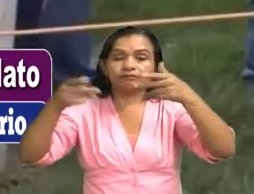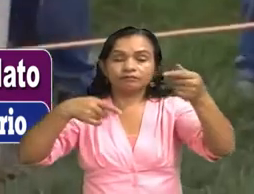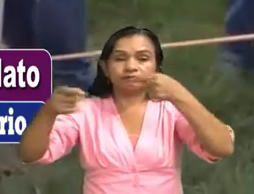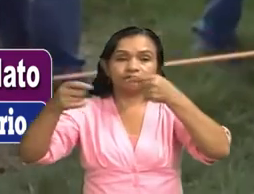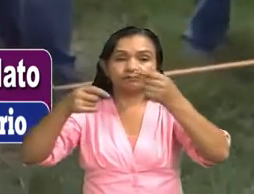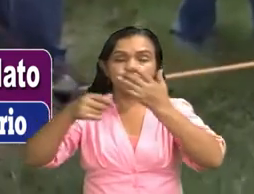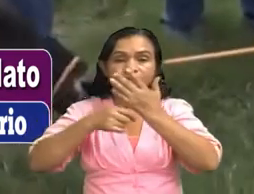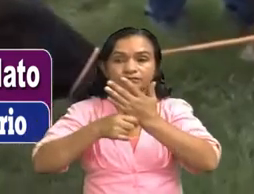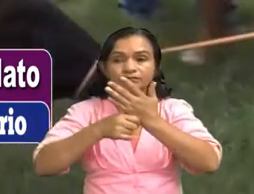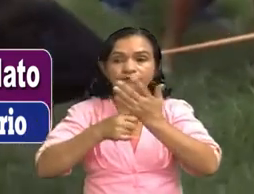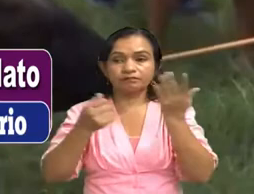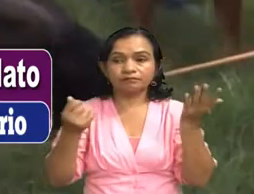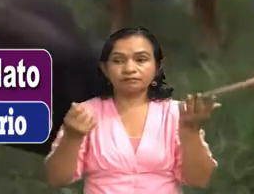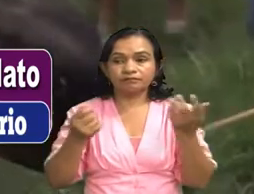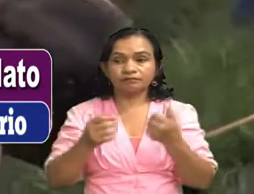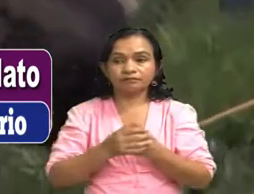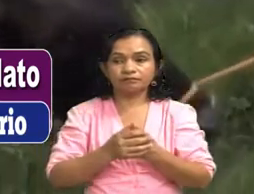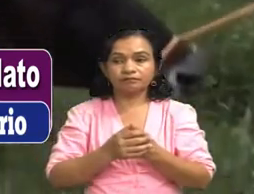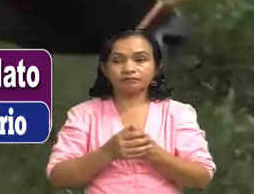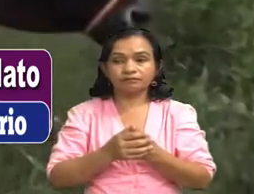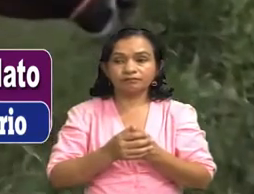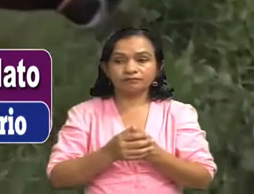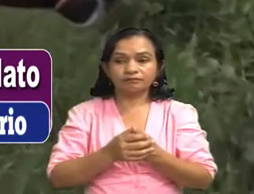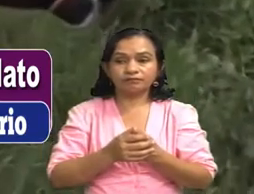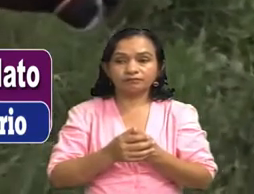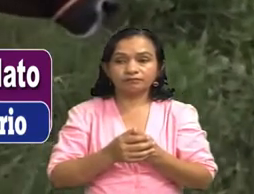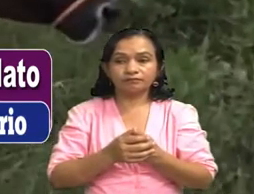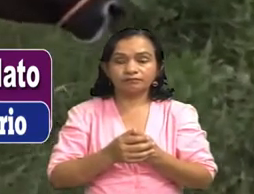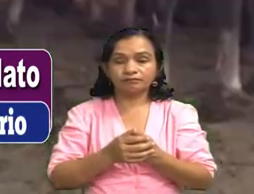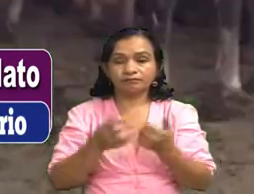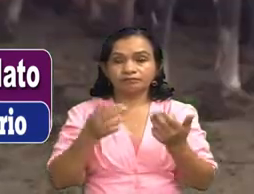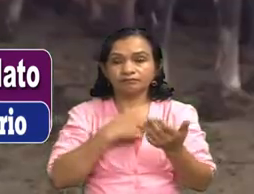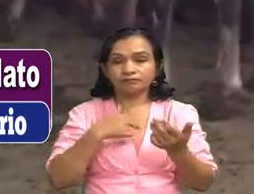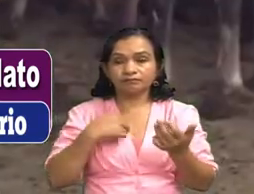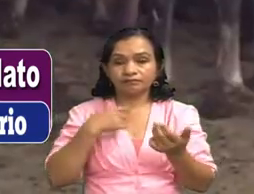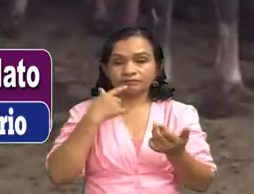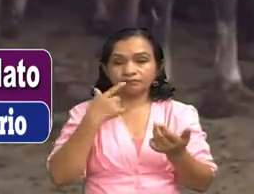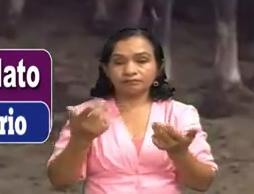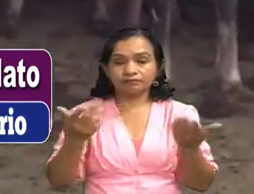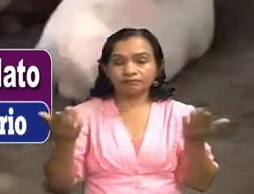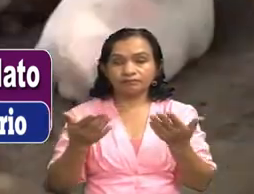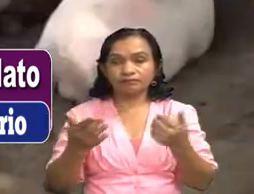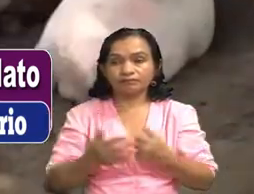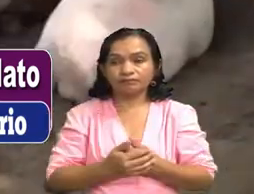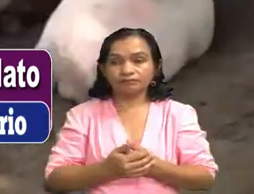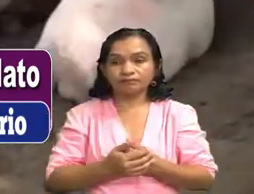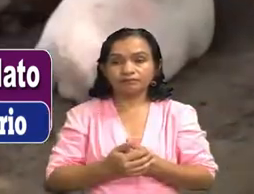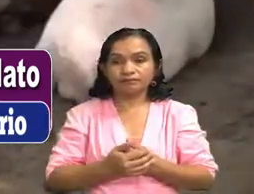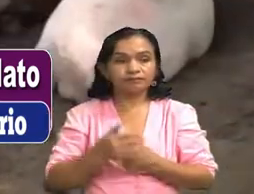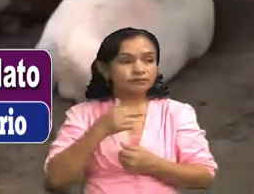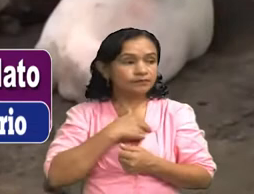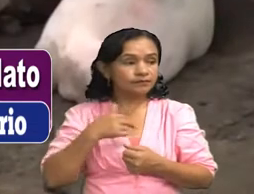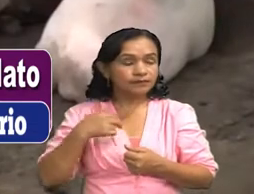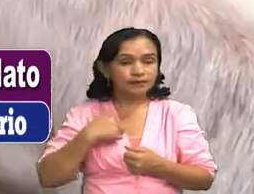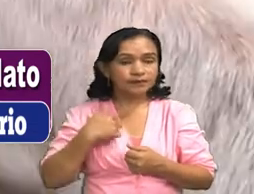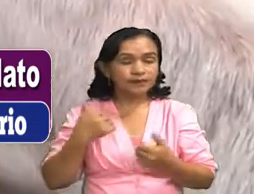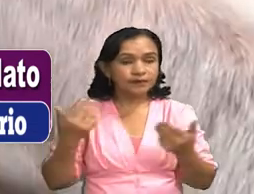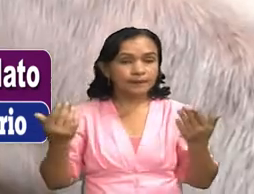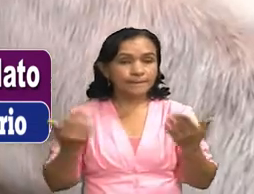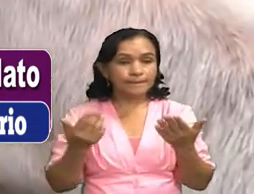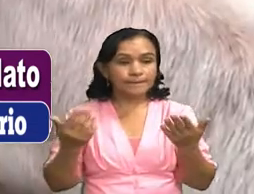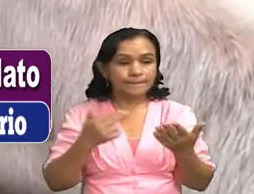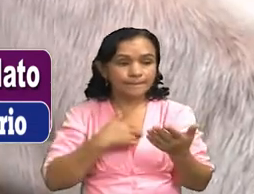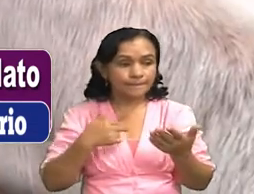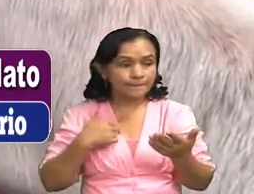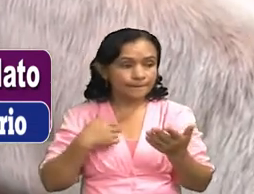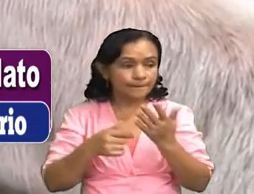Chile. Me ha llegado una carne, una libre. Una libre carne. Entonces yo le digo a los cinco mataderos, hagámosle, digo yo, que hay que